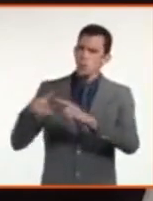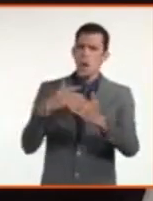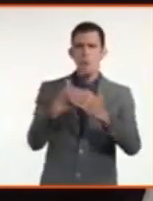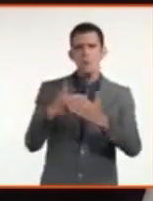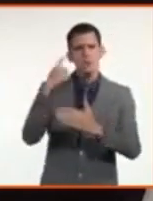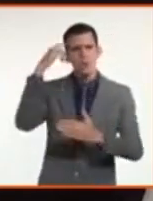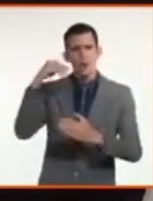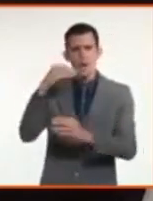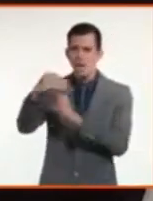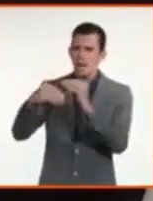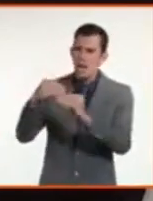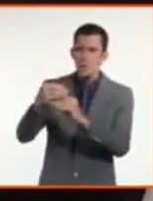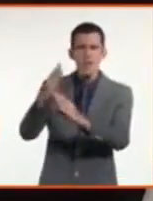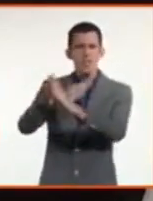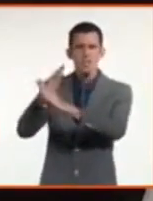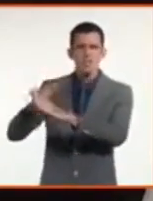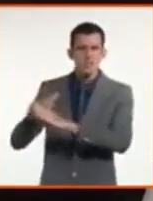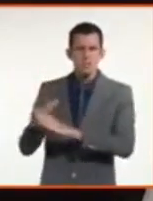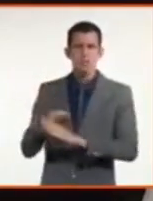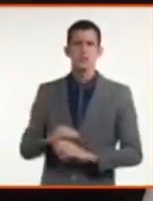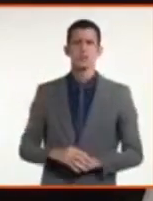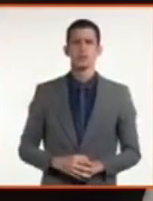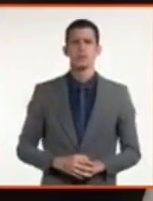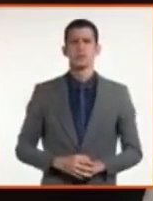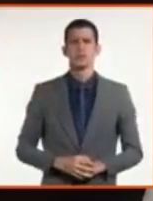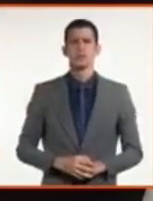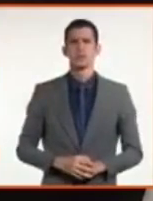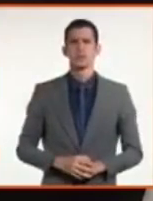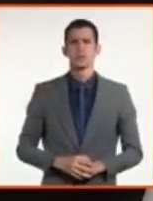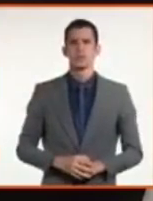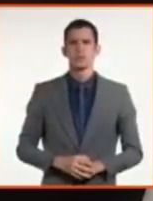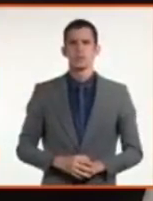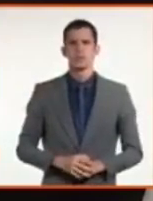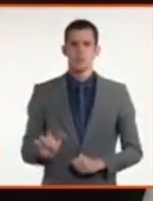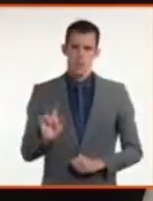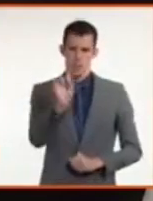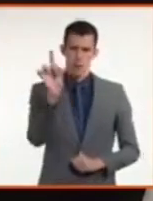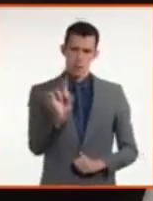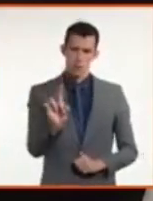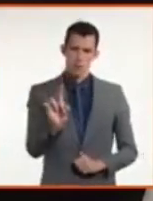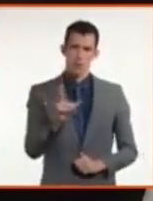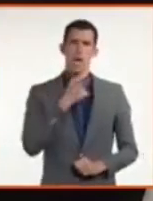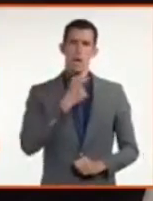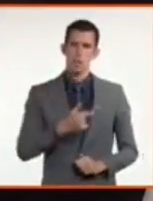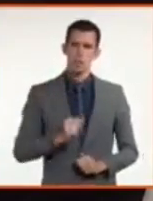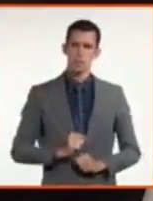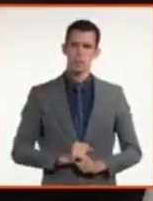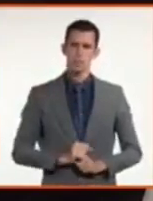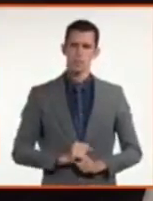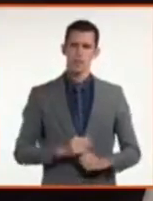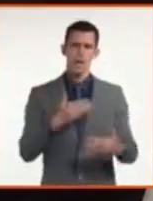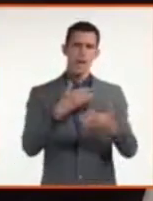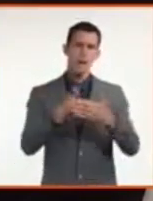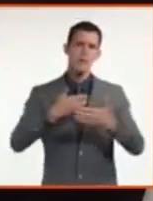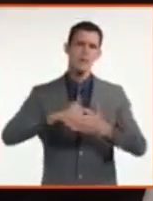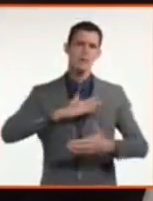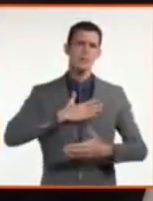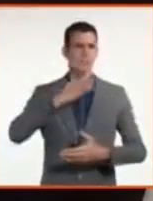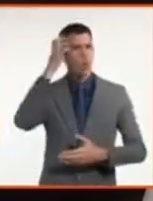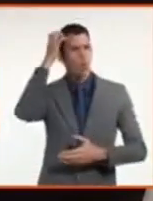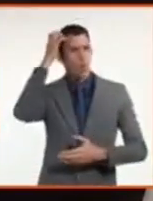cambio es decir que se estableció para las empresas estatales para las empresas que hacen comercio